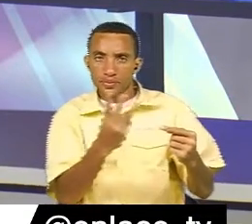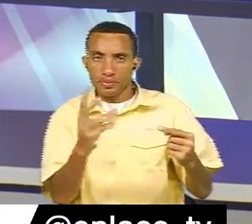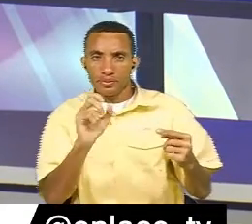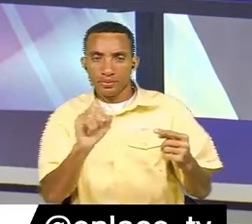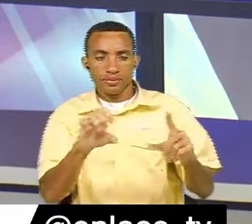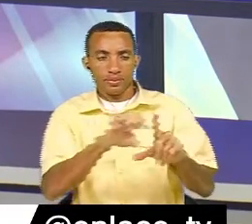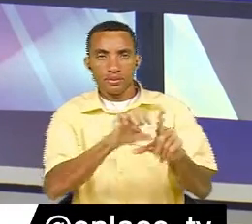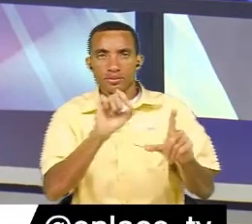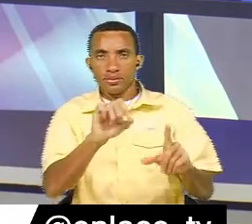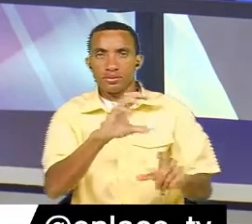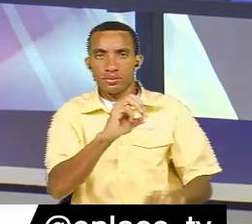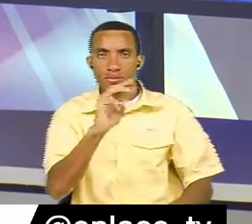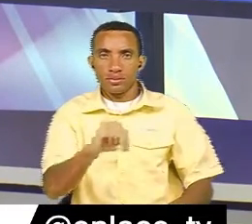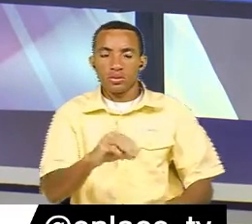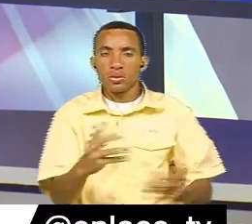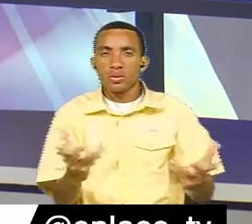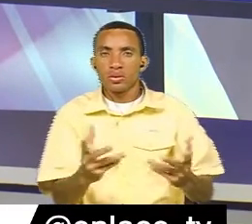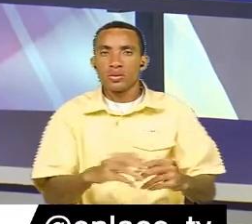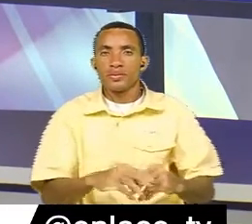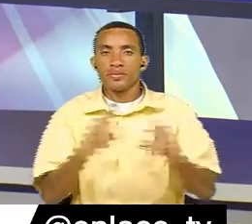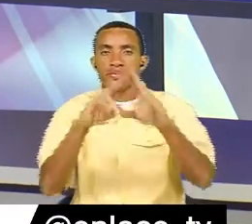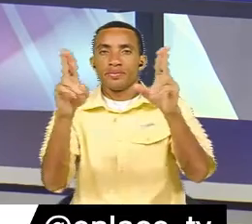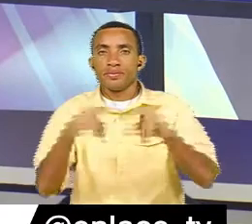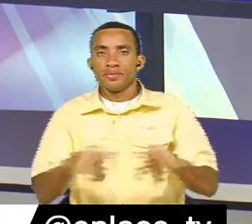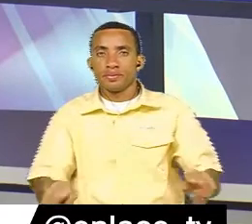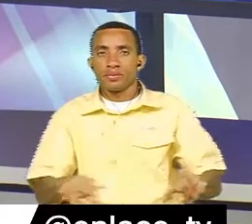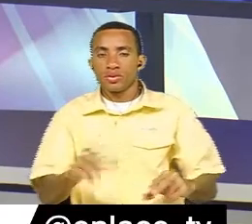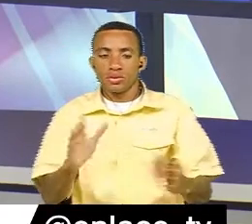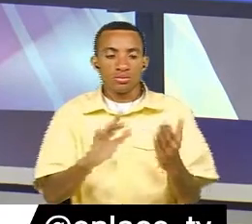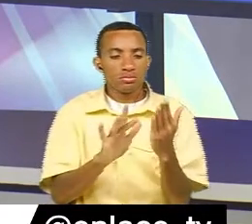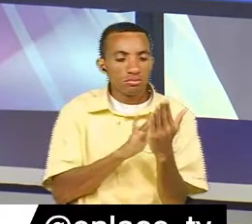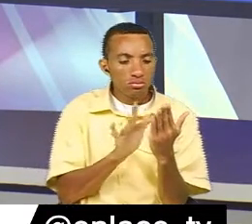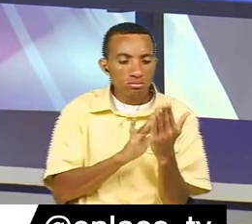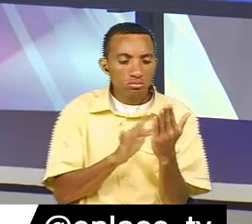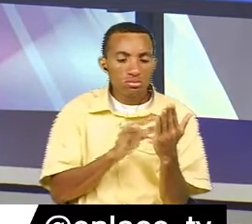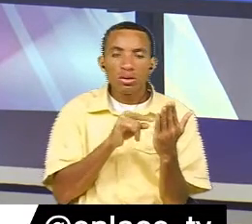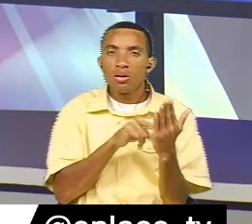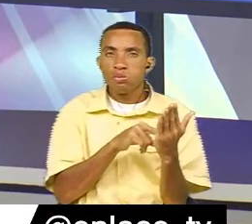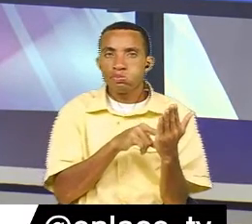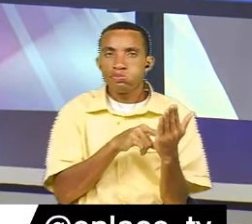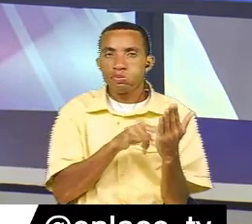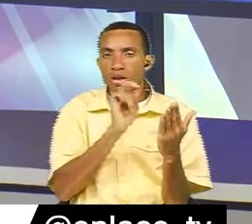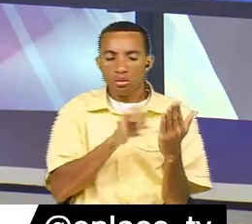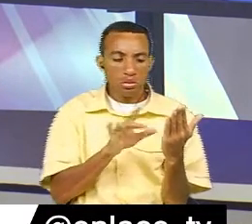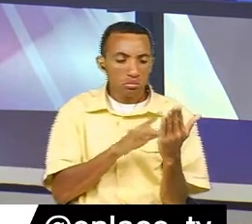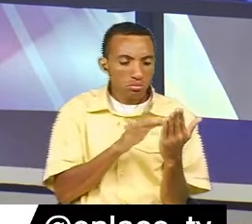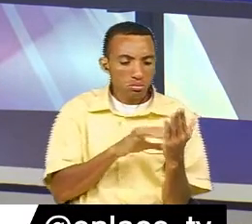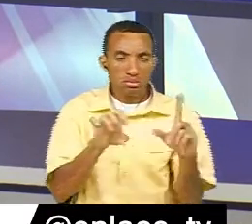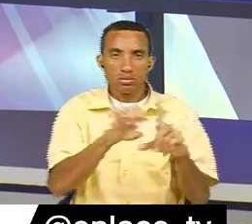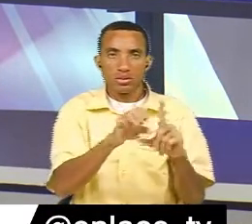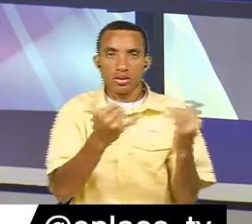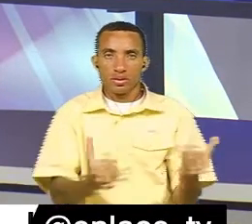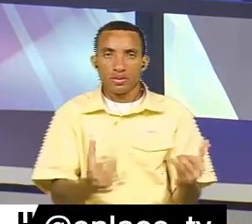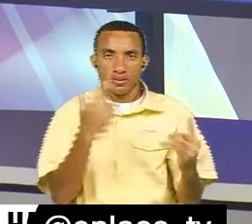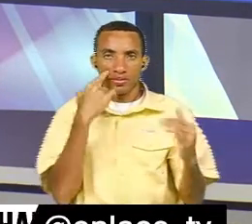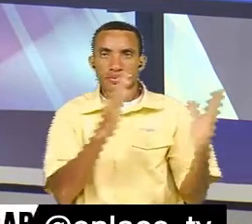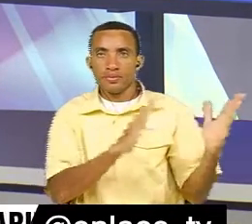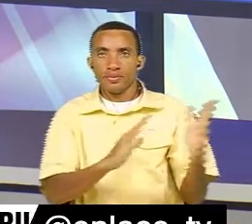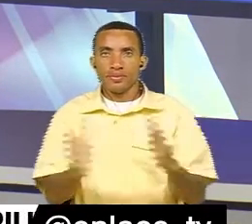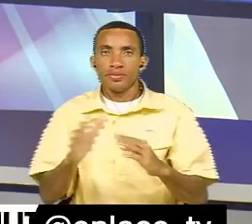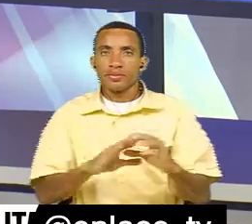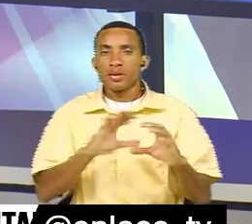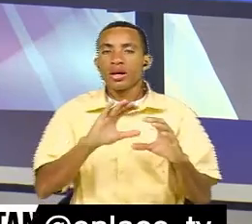www.enlacetelevisión.com o a través de nuestra plataforma en los celulares y en los dispositivos móviles de Enlace Televisión. A continuación conozcamos nuestra sección